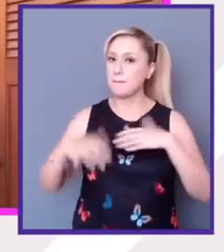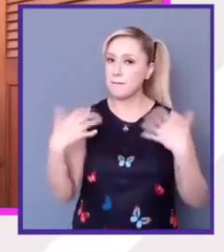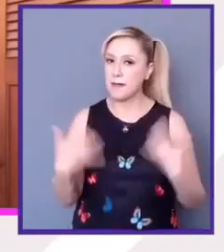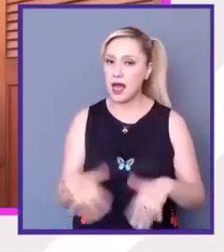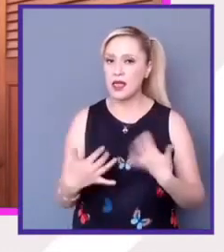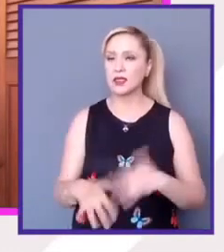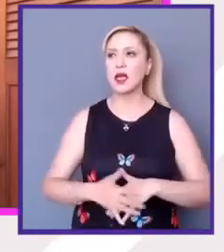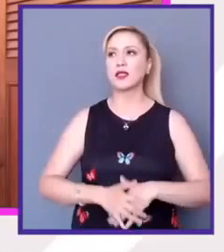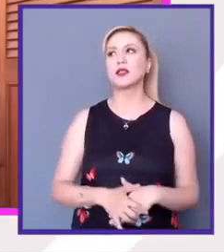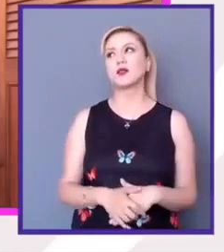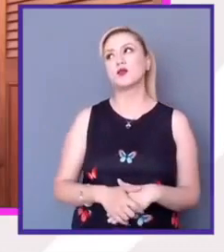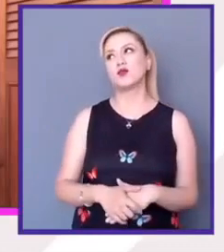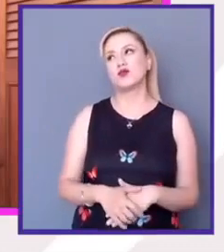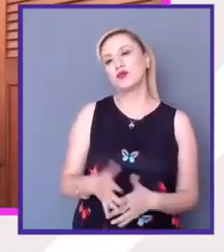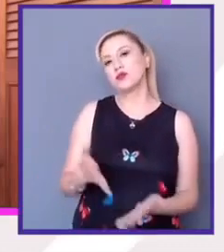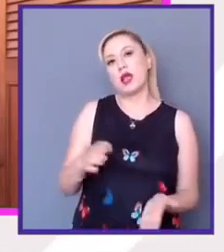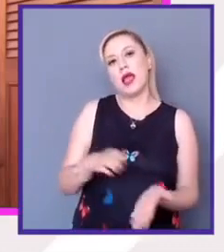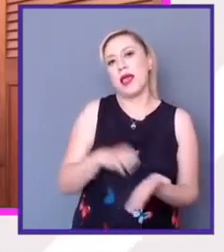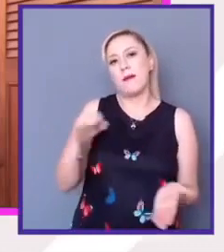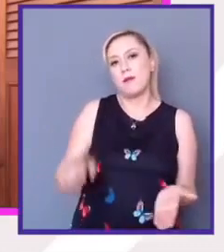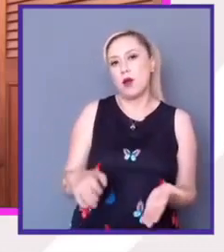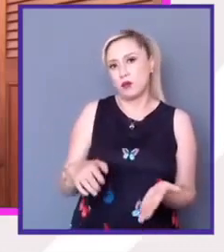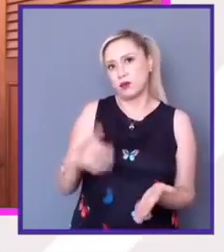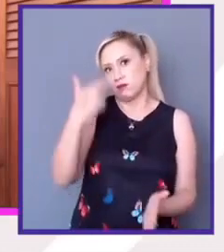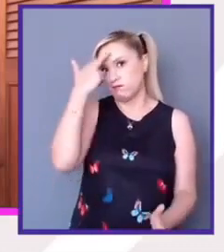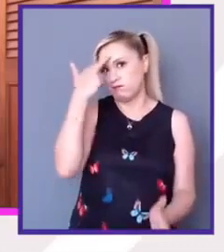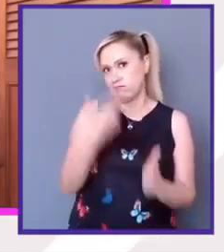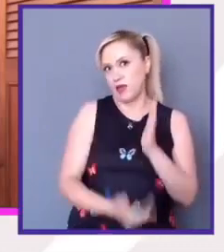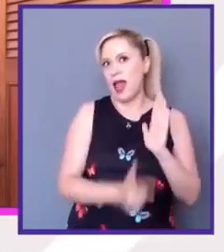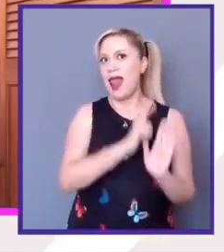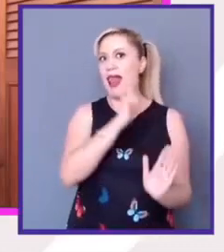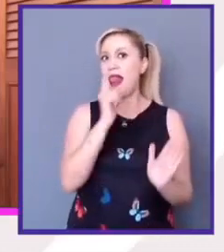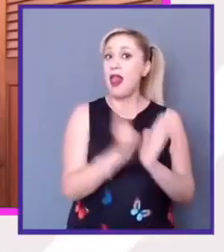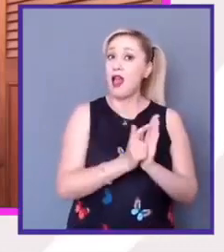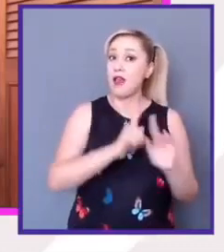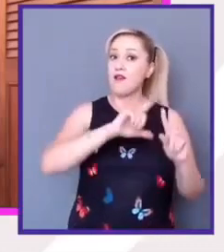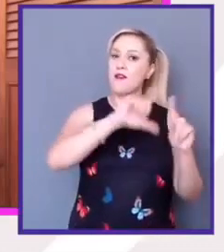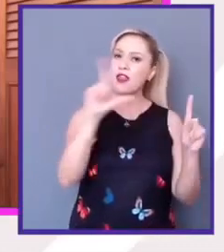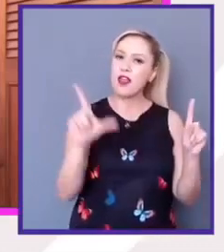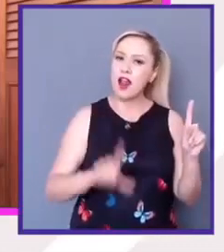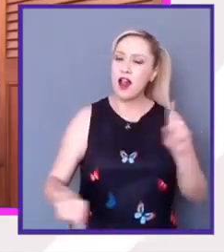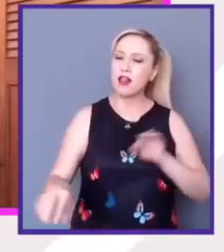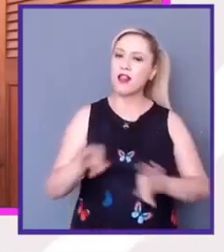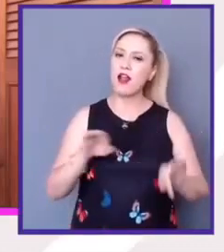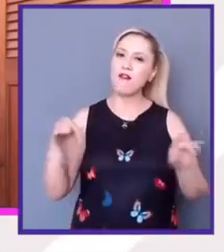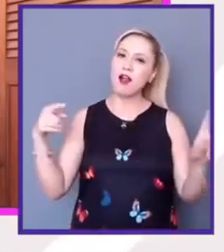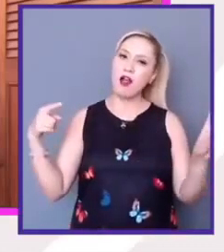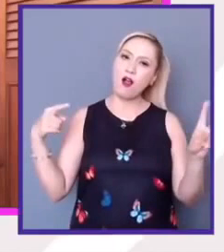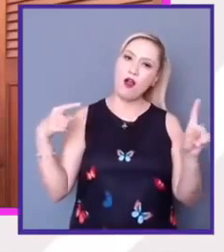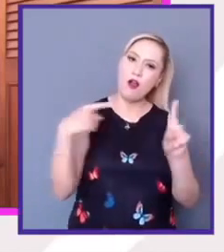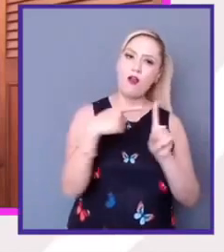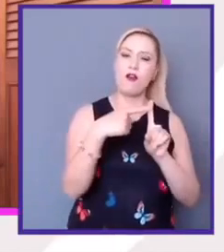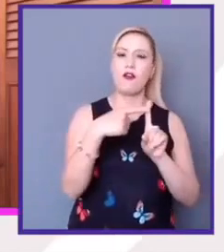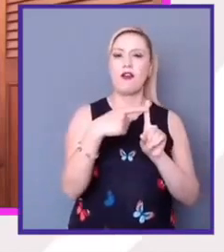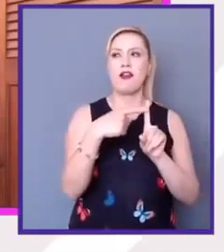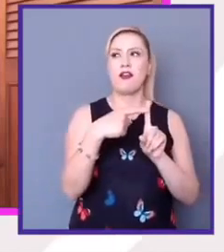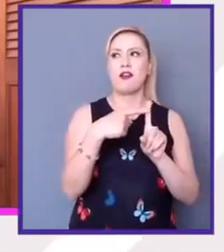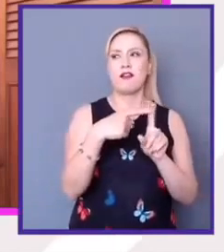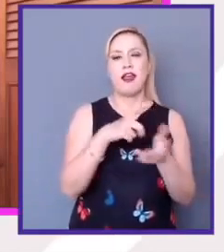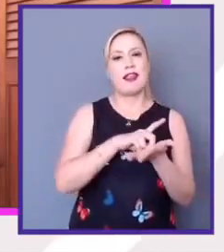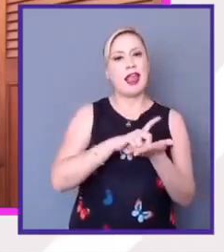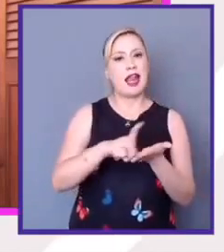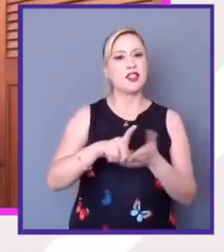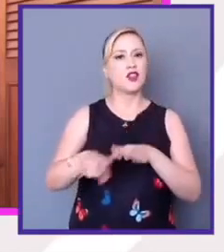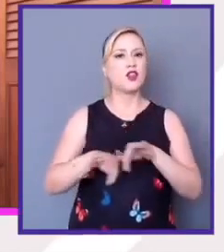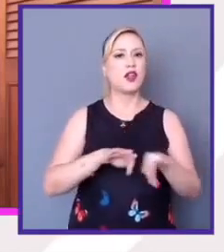venir en un incumplimiento a la Ley Federal del Trabajo, particularmente en todo lo relacionado con el derecho al